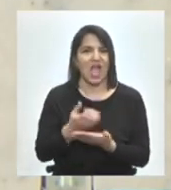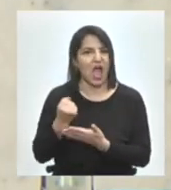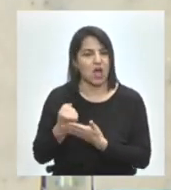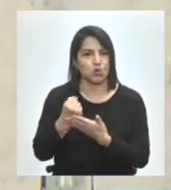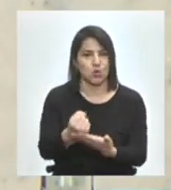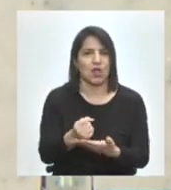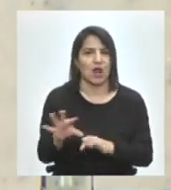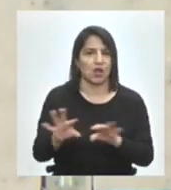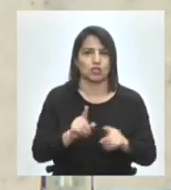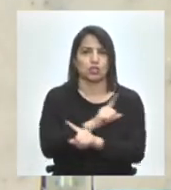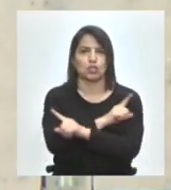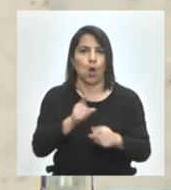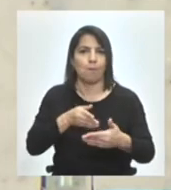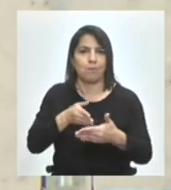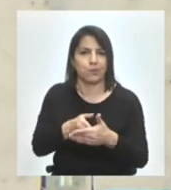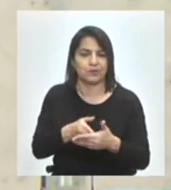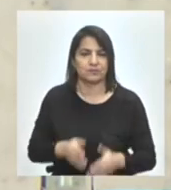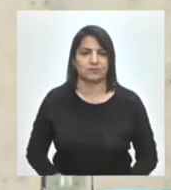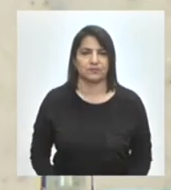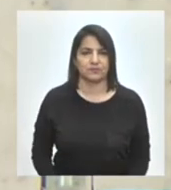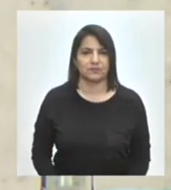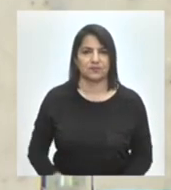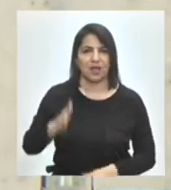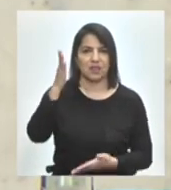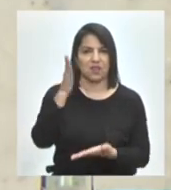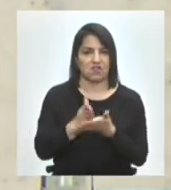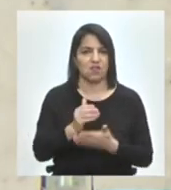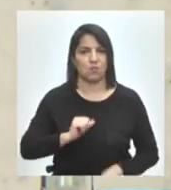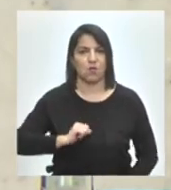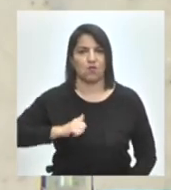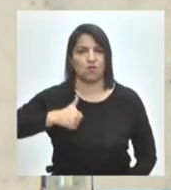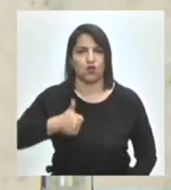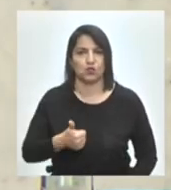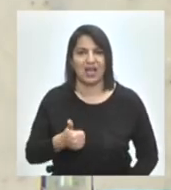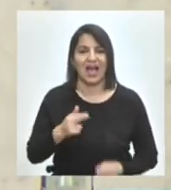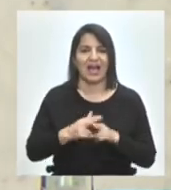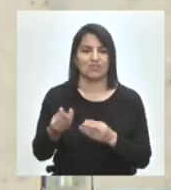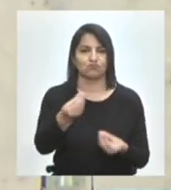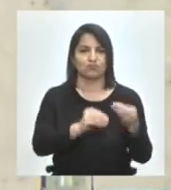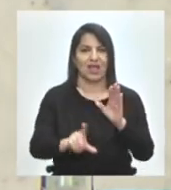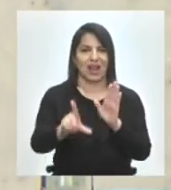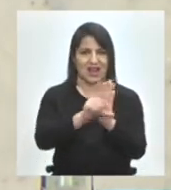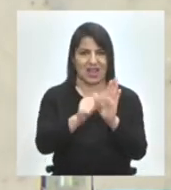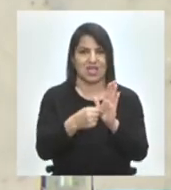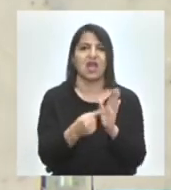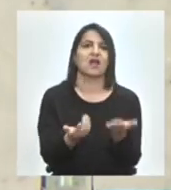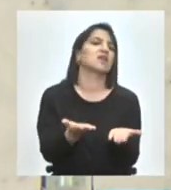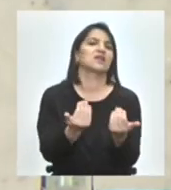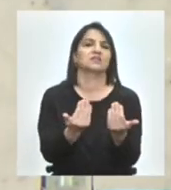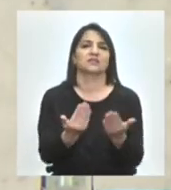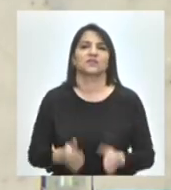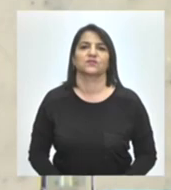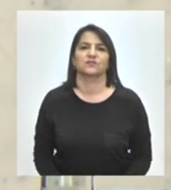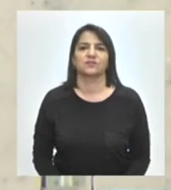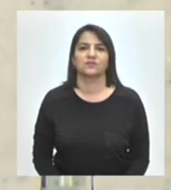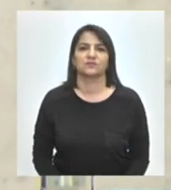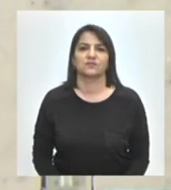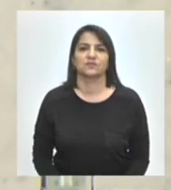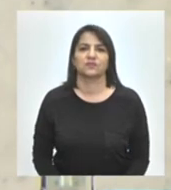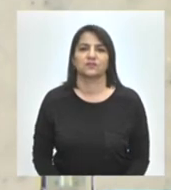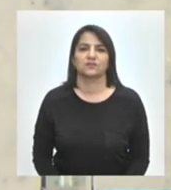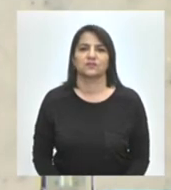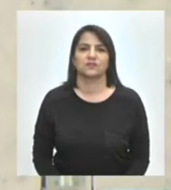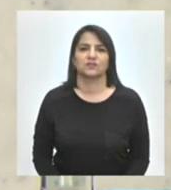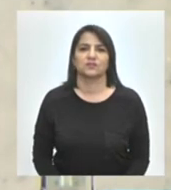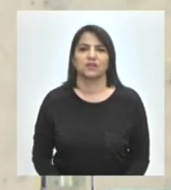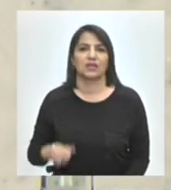no entorpecerlas. Tenemos que estar disponibles para legislar en las áreas que sea necesario hacerlo. Y por lo